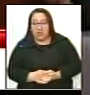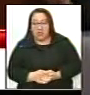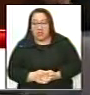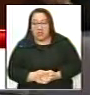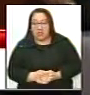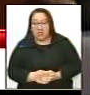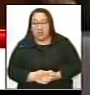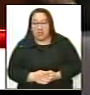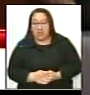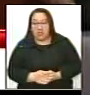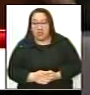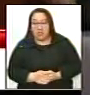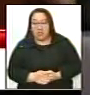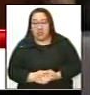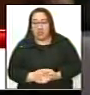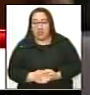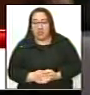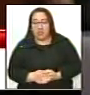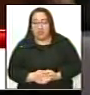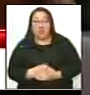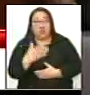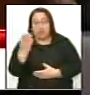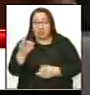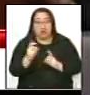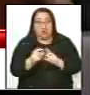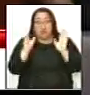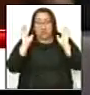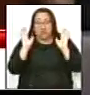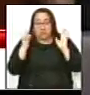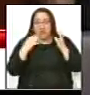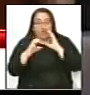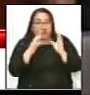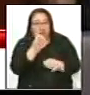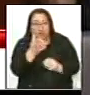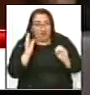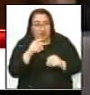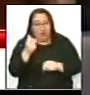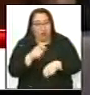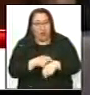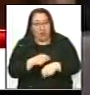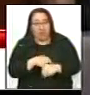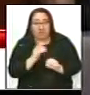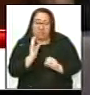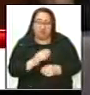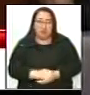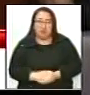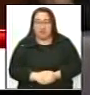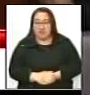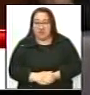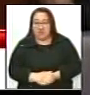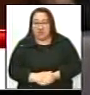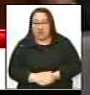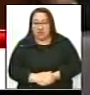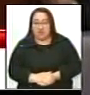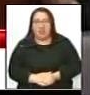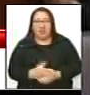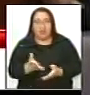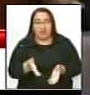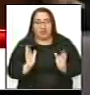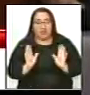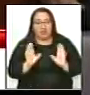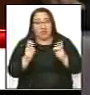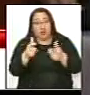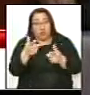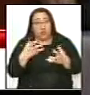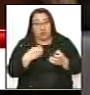Presidente, bueno, si quiere le cedo la palabra, no sé, yo quiero discutir con él en otro momento y dedicarme a lo que estamos, ¿no? Salvo que